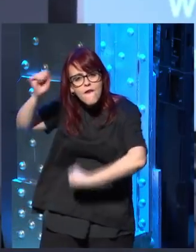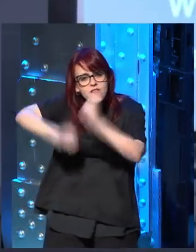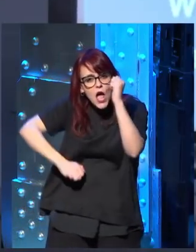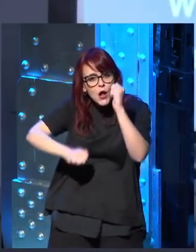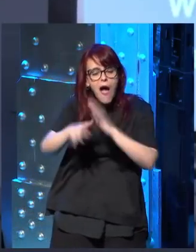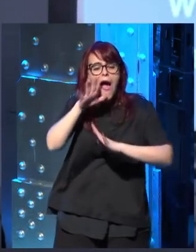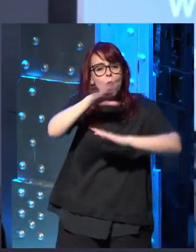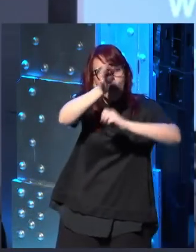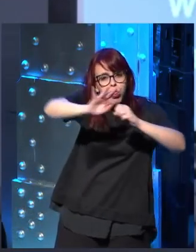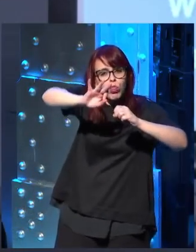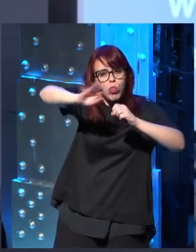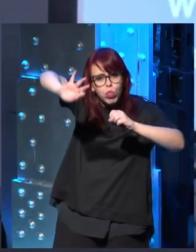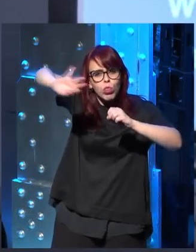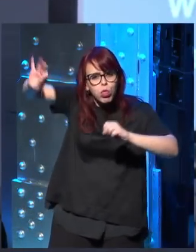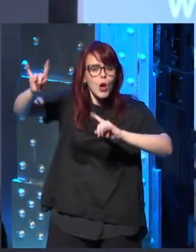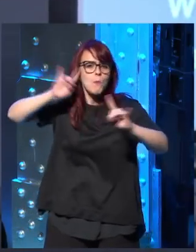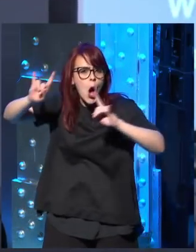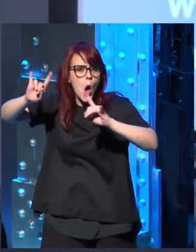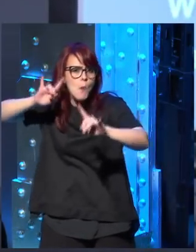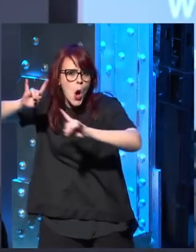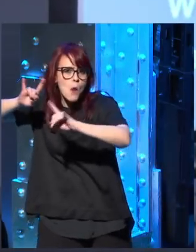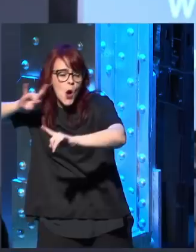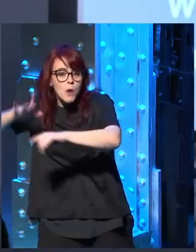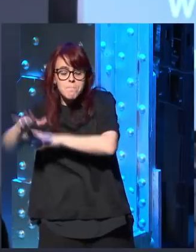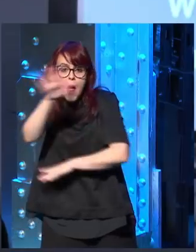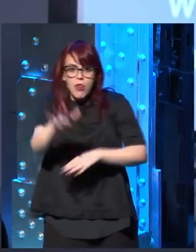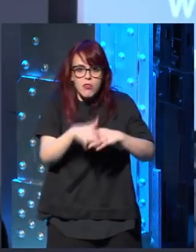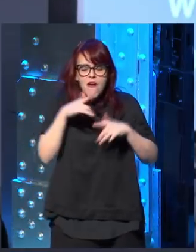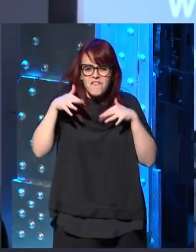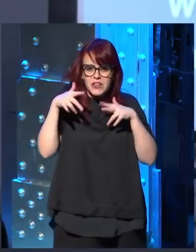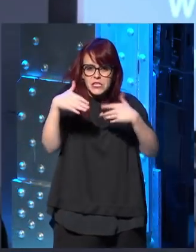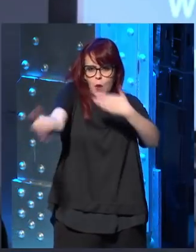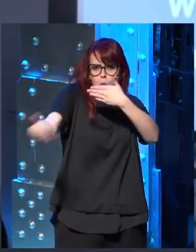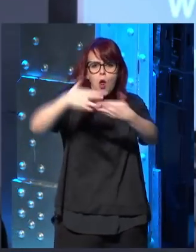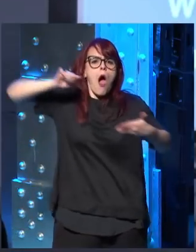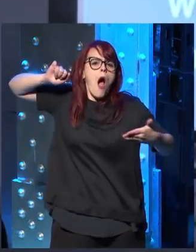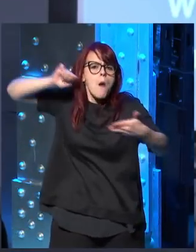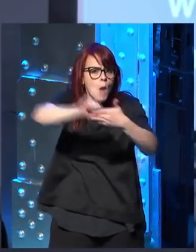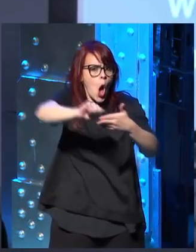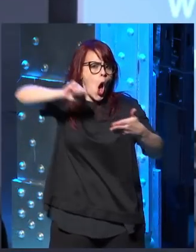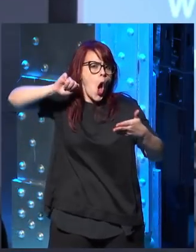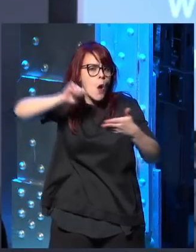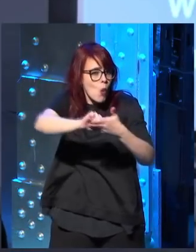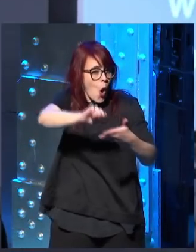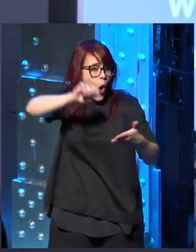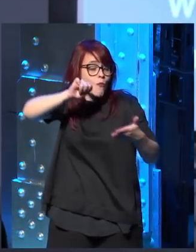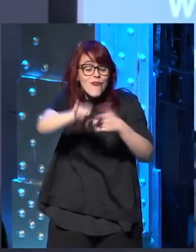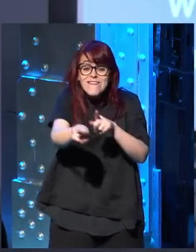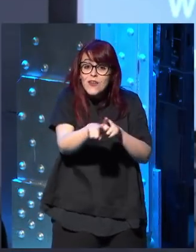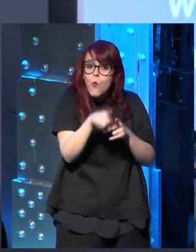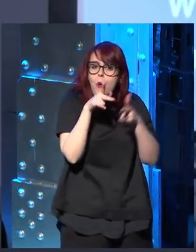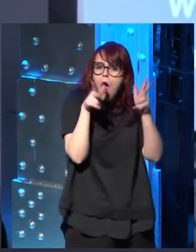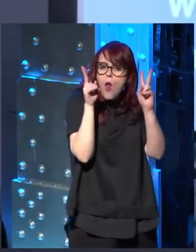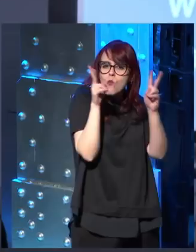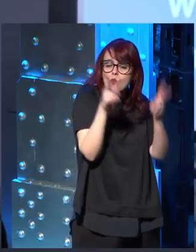Eran golpes como llamadas de aparecidos contra las puertas, como los golpes con que los muertos